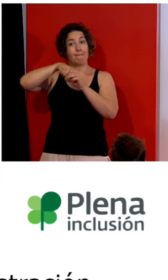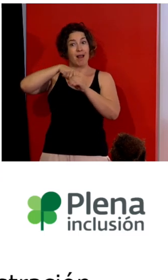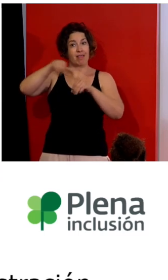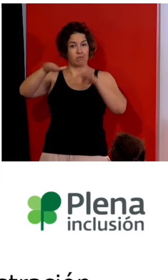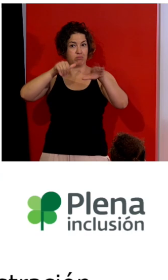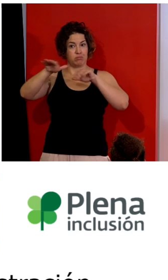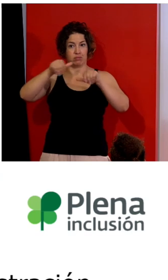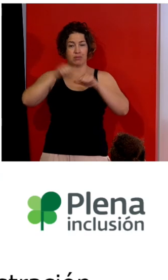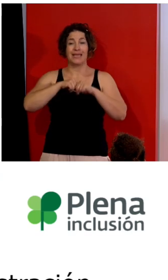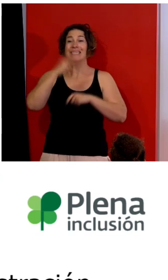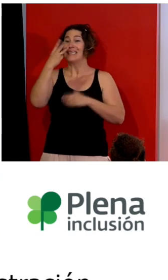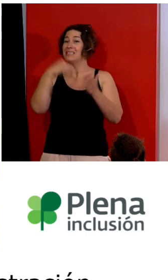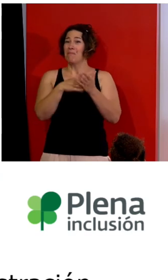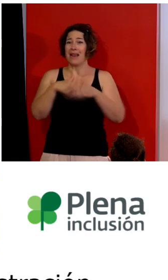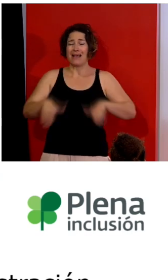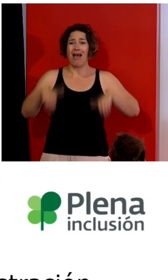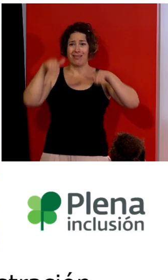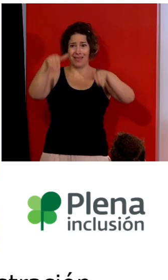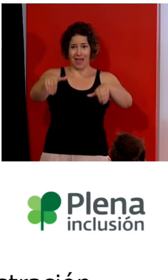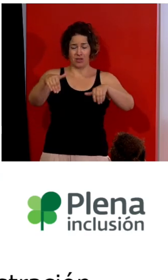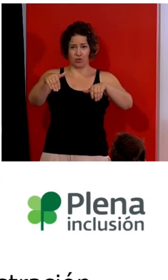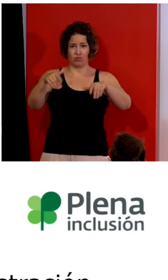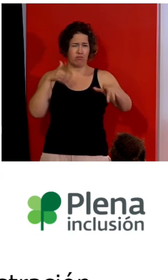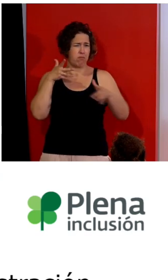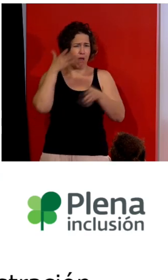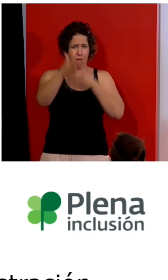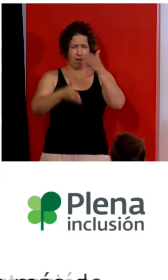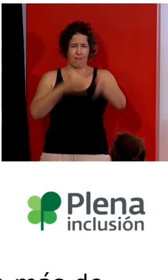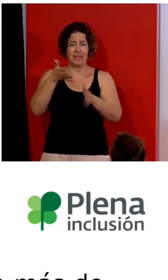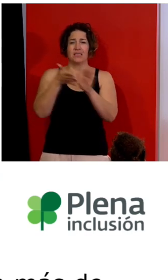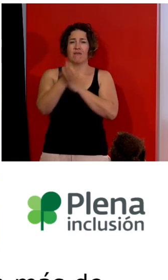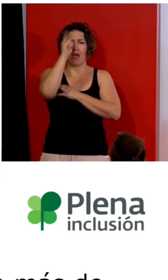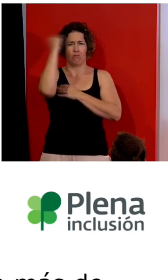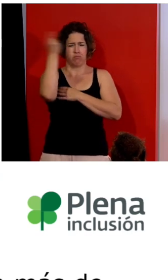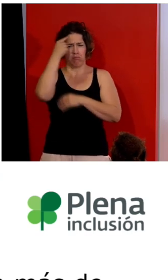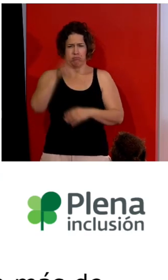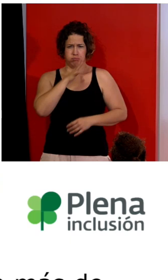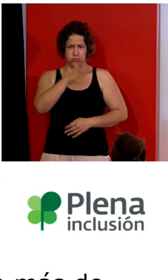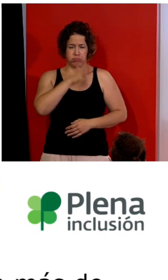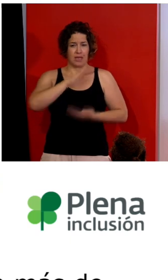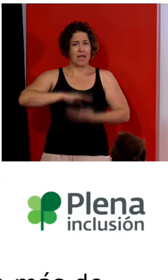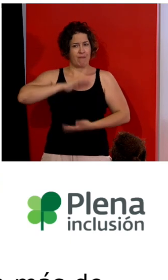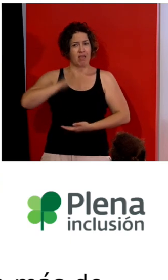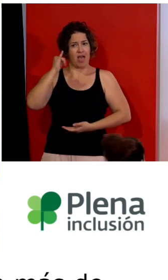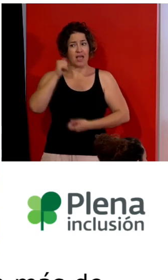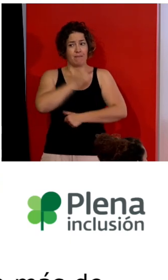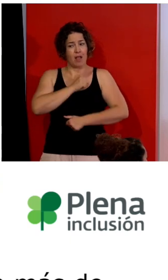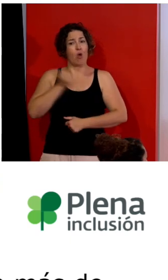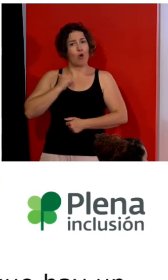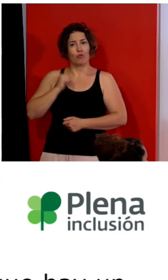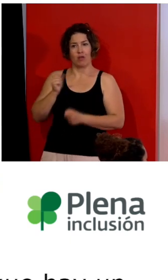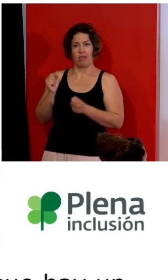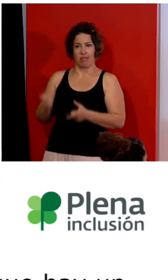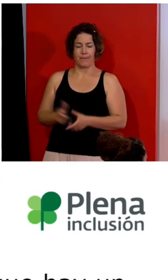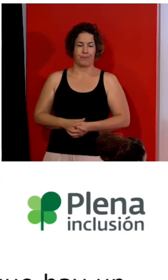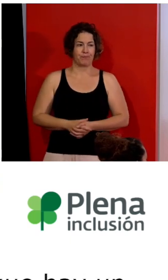de 3.000 candidatos que demostraron que hay un inmenso talento y capacidad esperando oportunidades. Hay